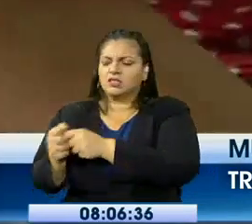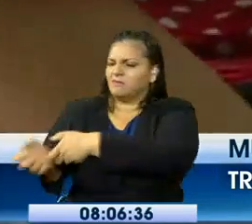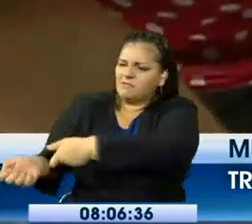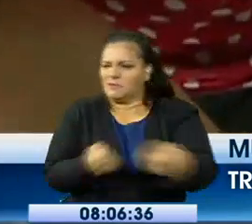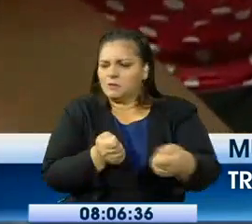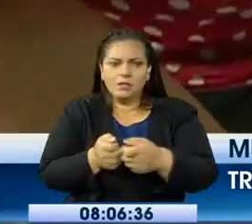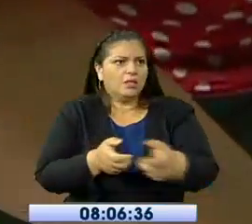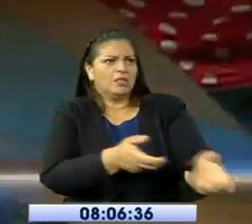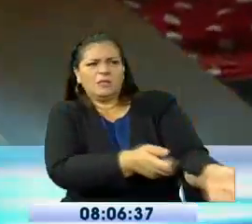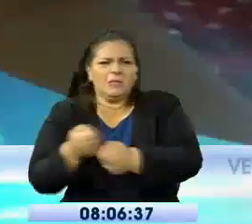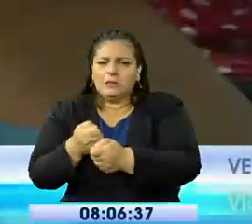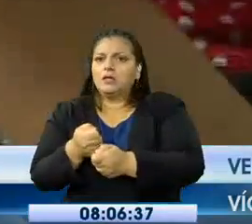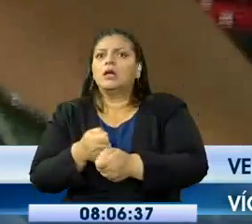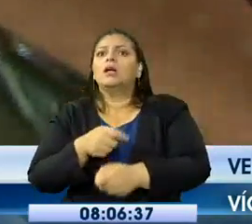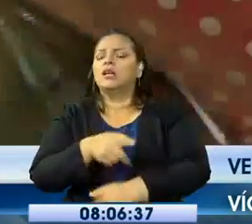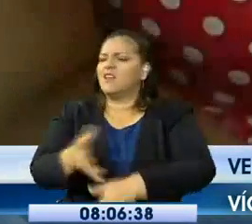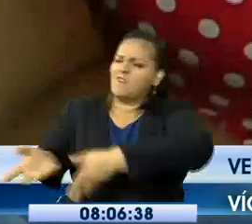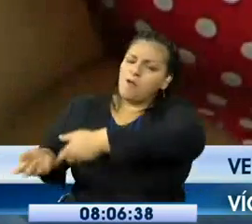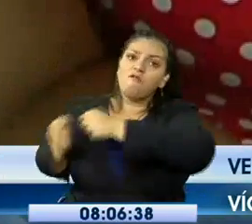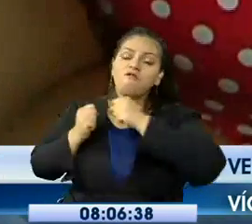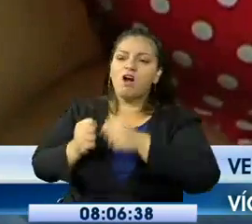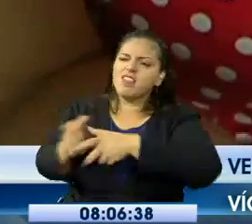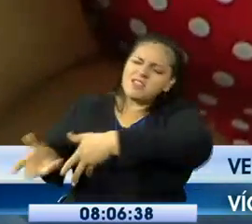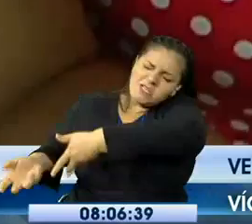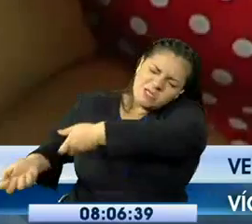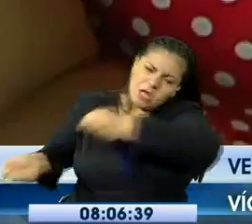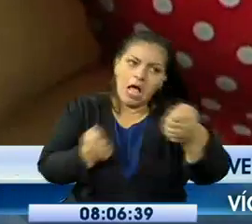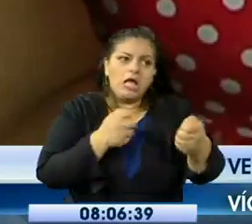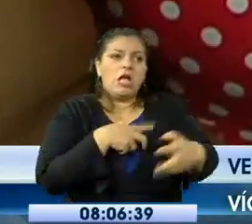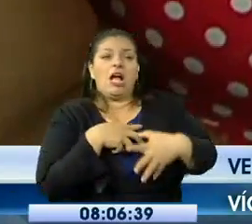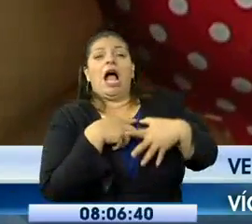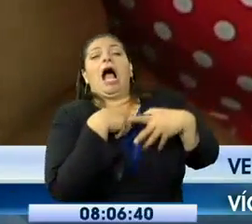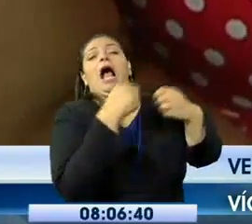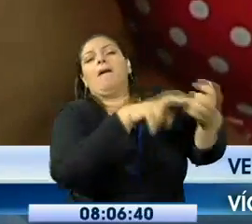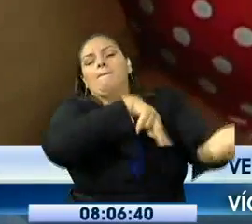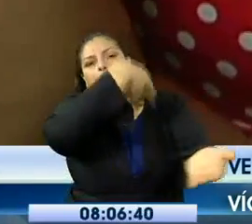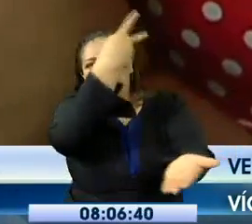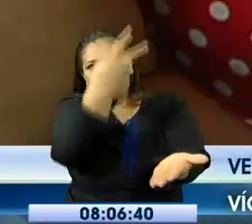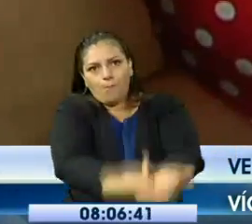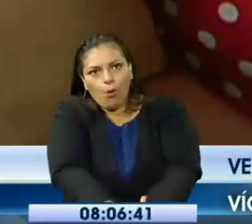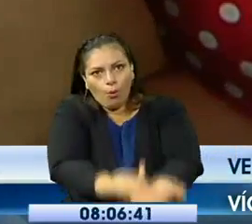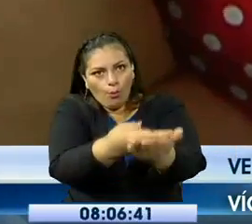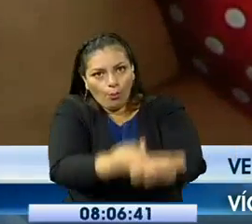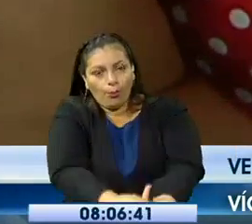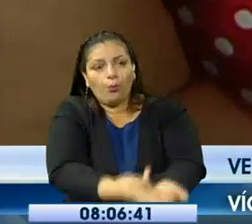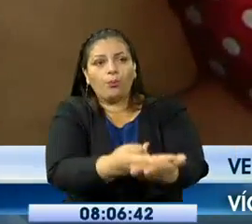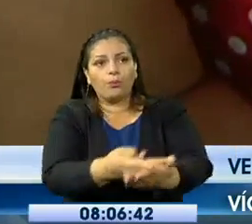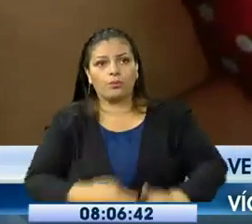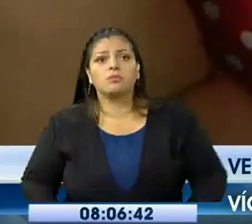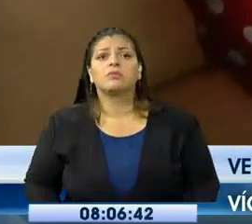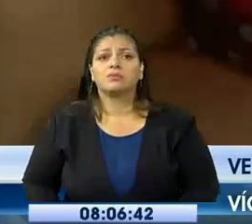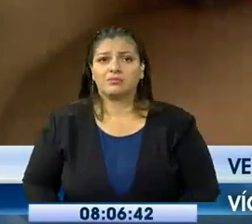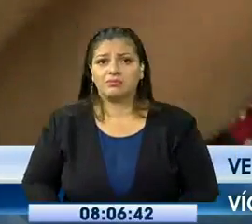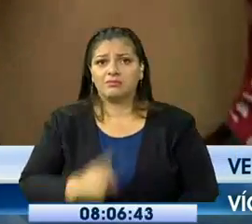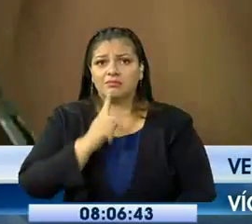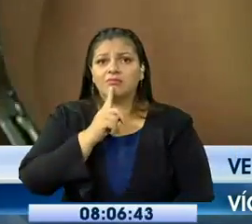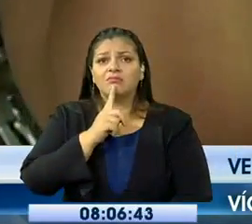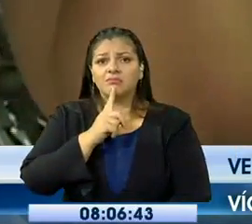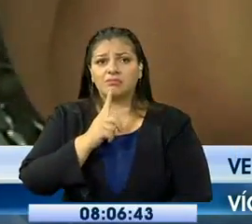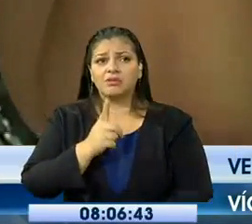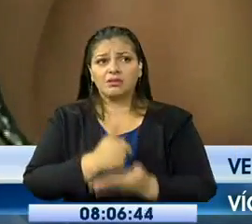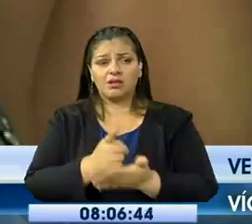nos caímos, digamos, al piso, porque la moto iba un poco así despacio, yo arrastrándose, que por eso